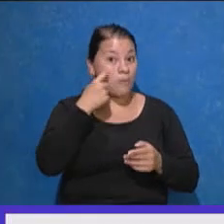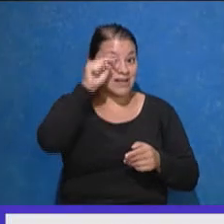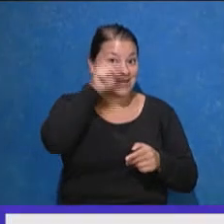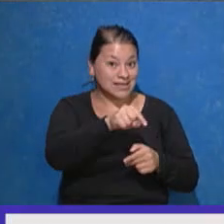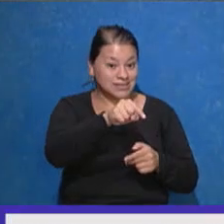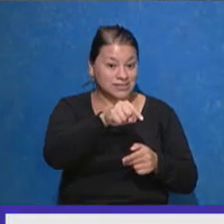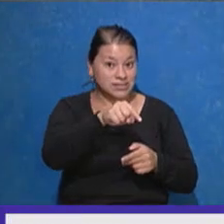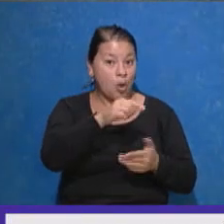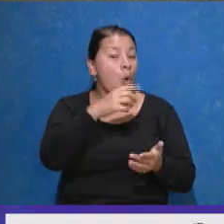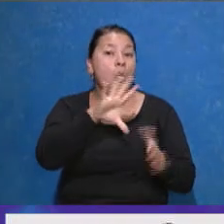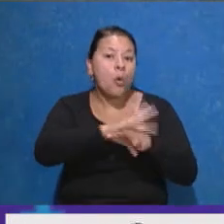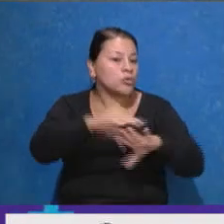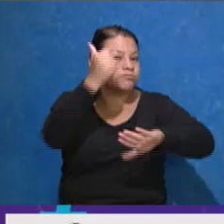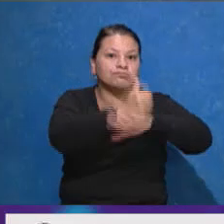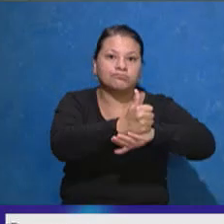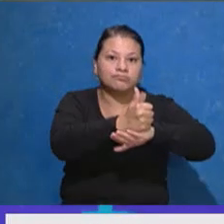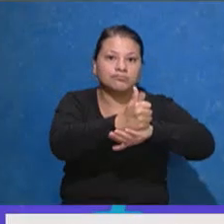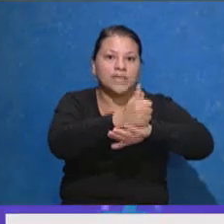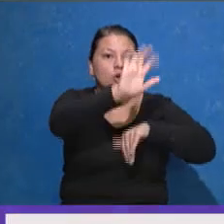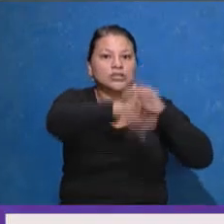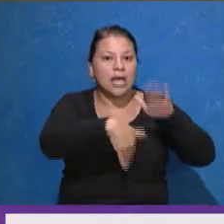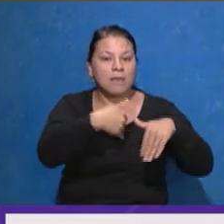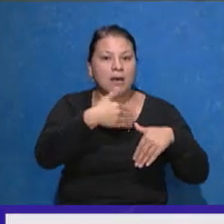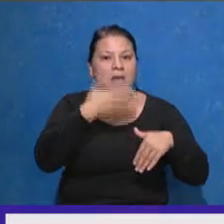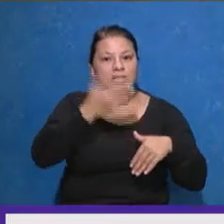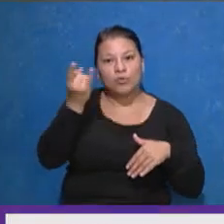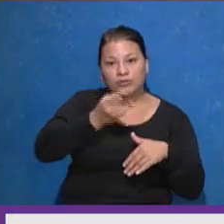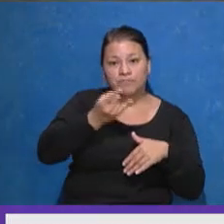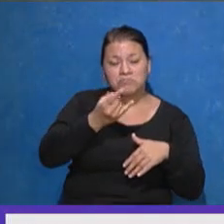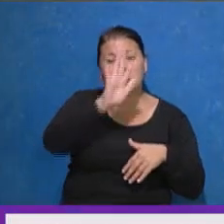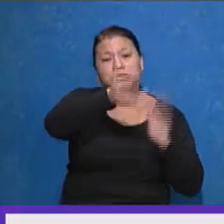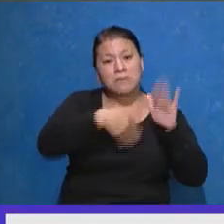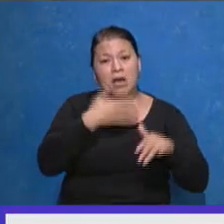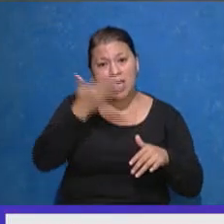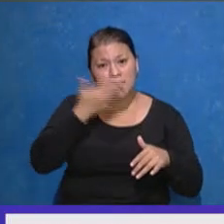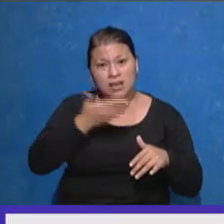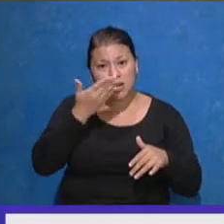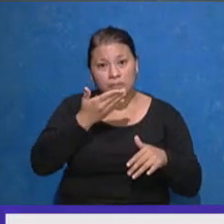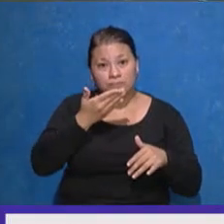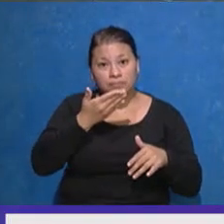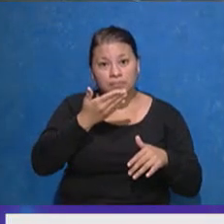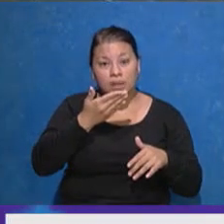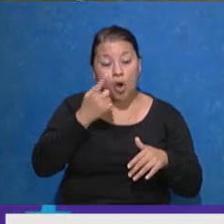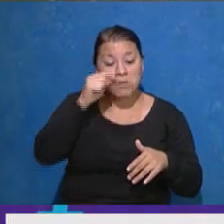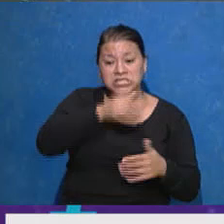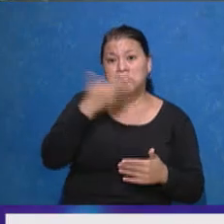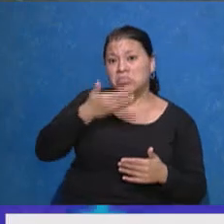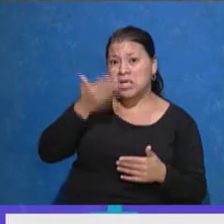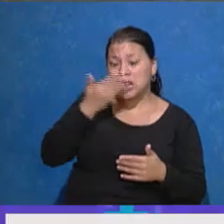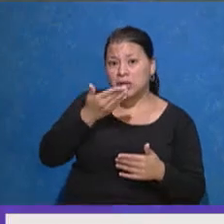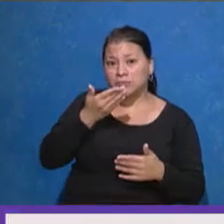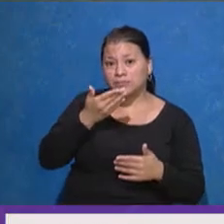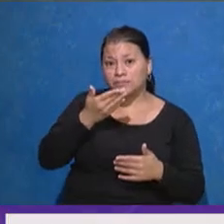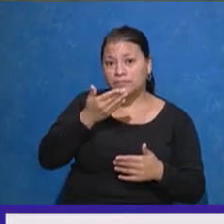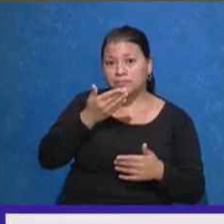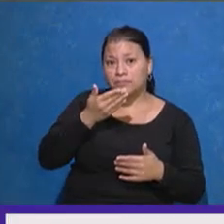el lugar del hecho. Lo llaman a declarar. Martínez declara, lo mandan